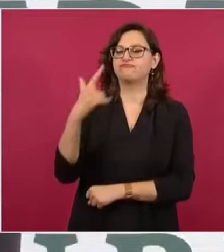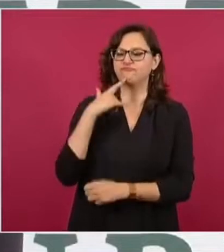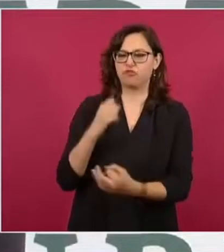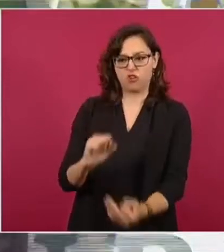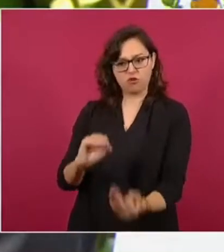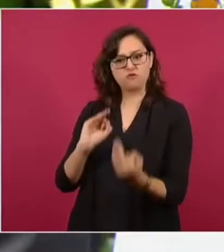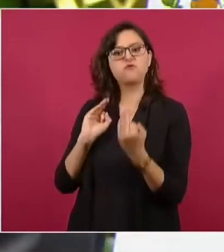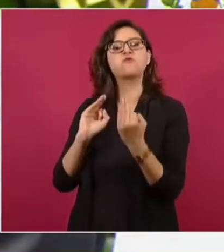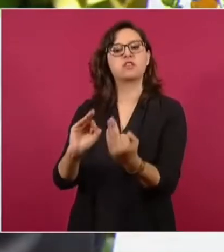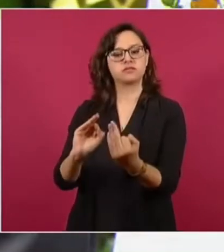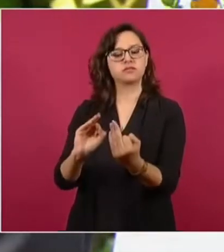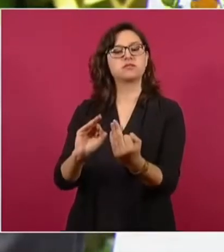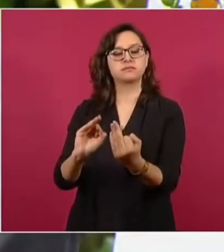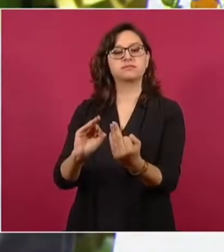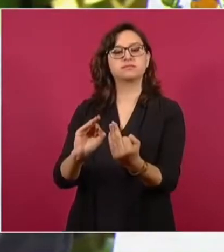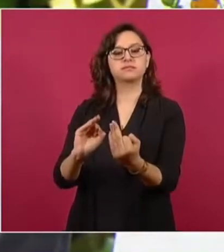enfrenta.